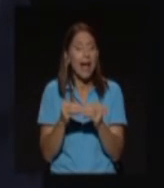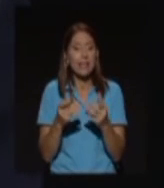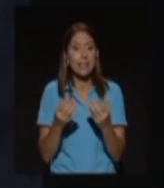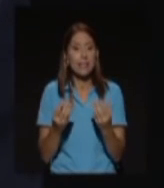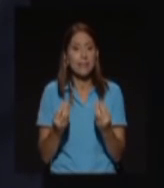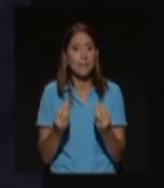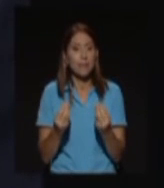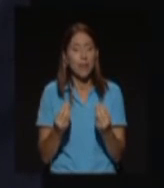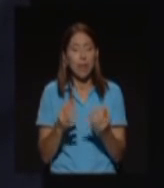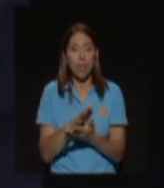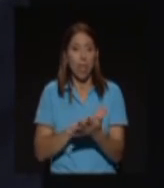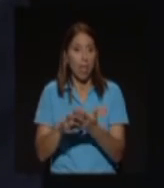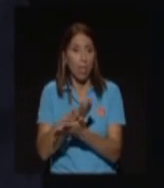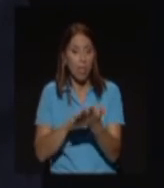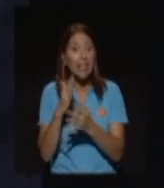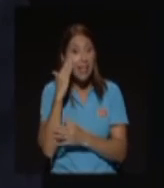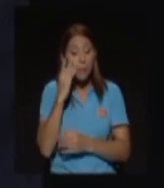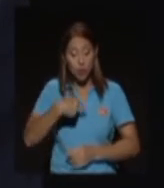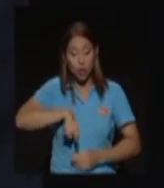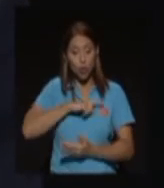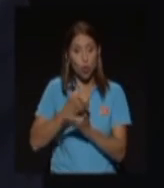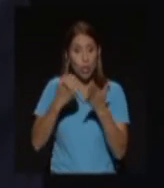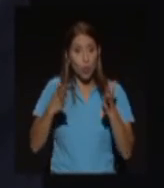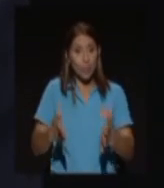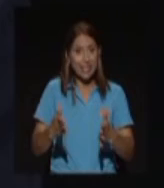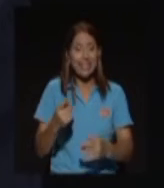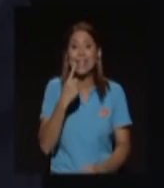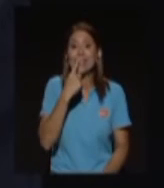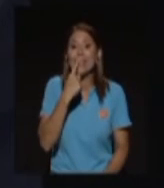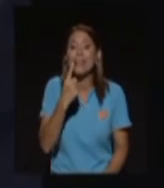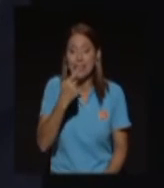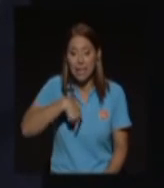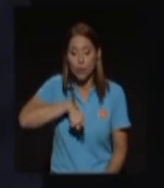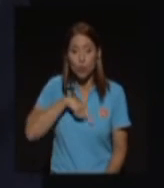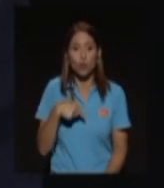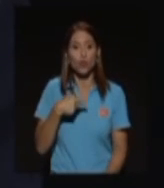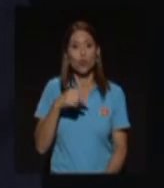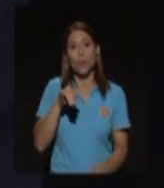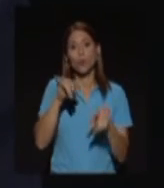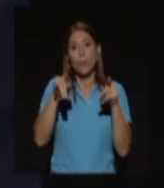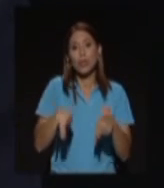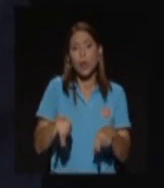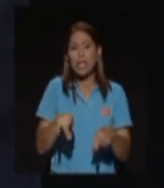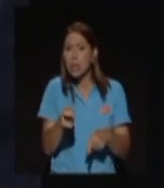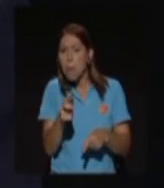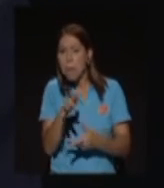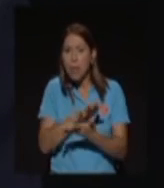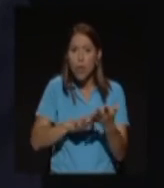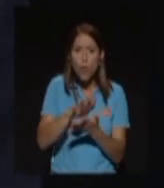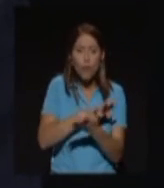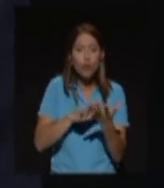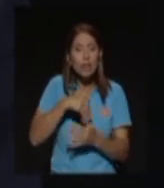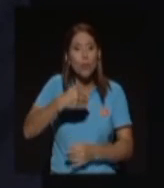dijera, enrevesado, sabemos que a nosotros los economistas se nos acusa de ser personas, ¿verdad?, medio confusas a la hora de exponer